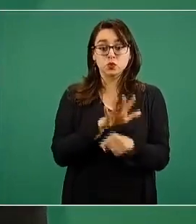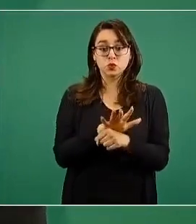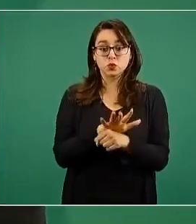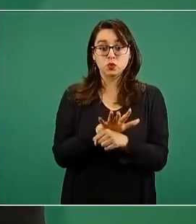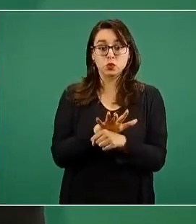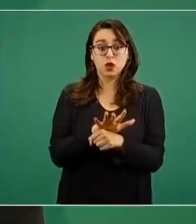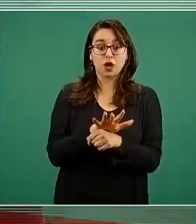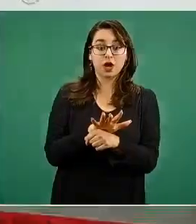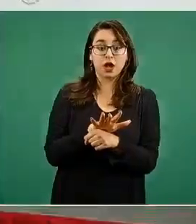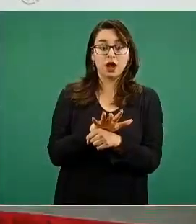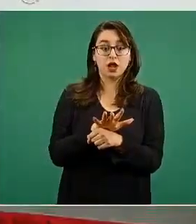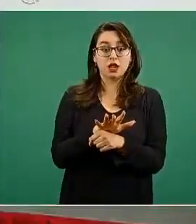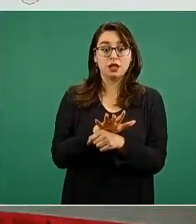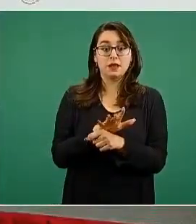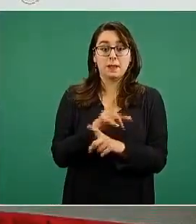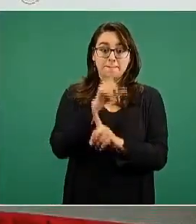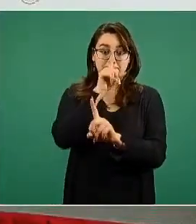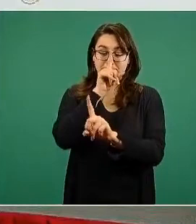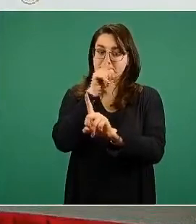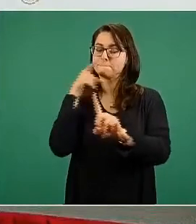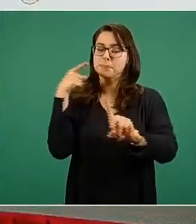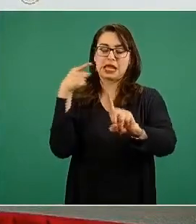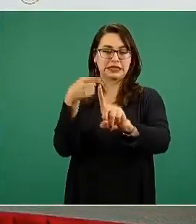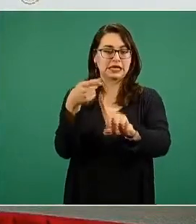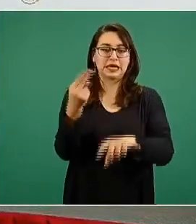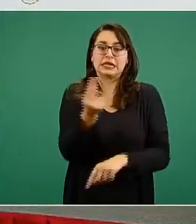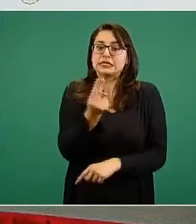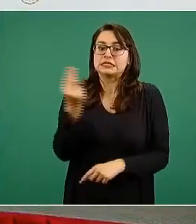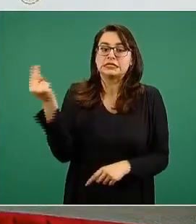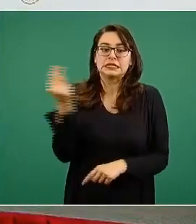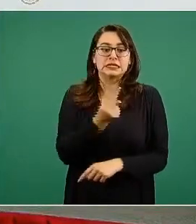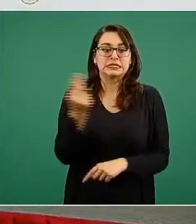necesidad de aplicar